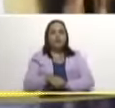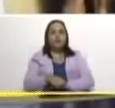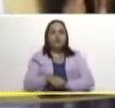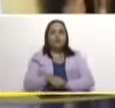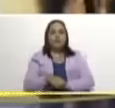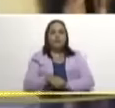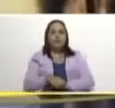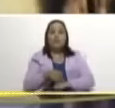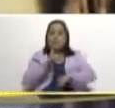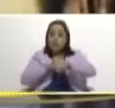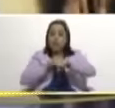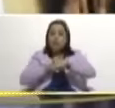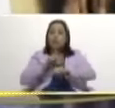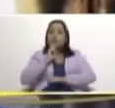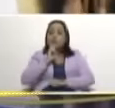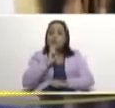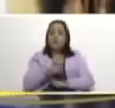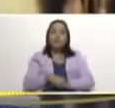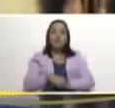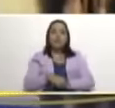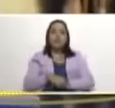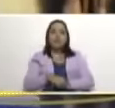un tiempo muy difícil,